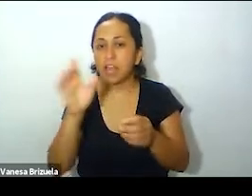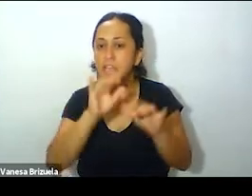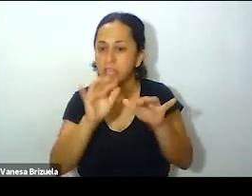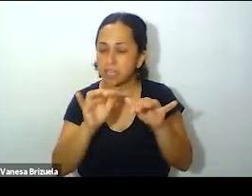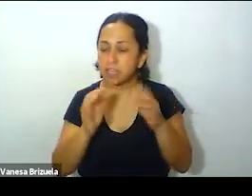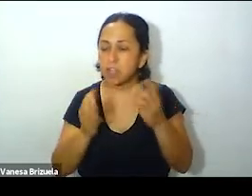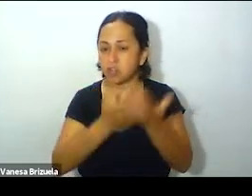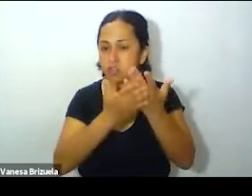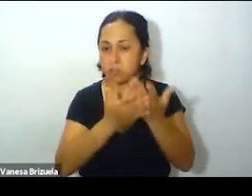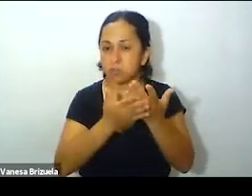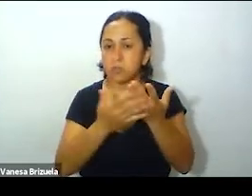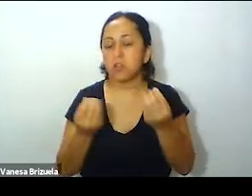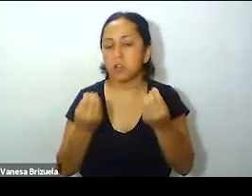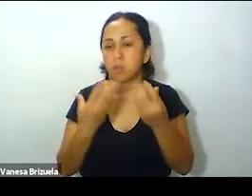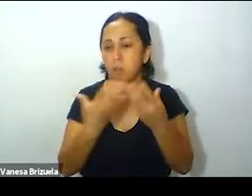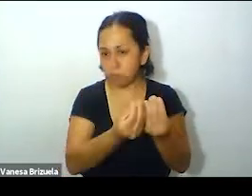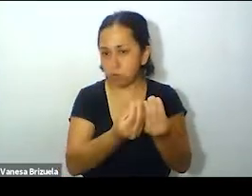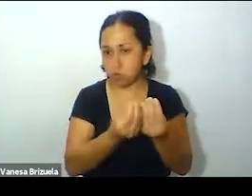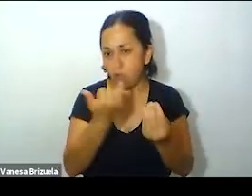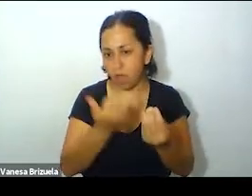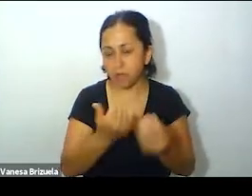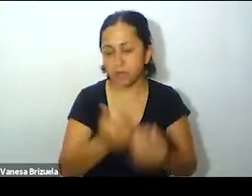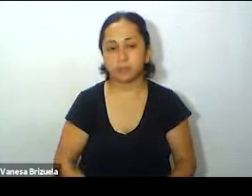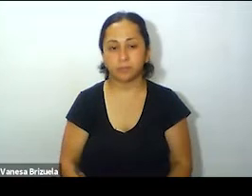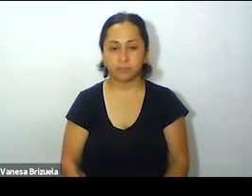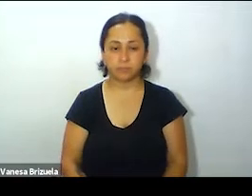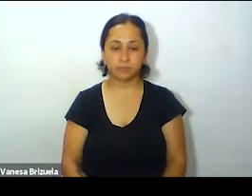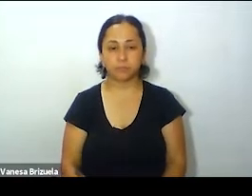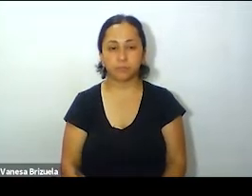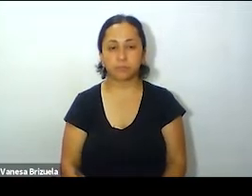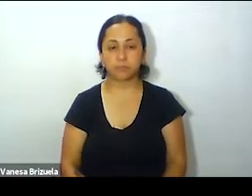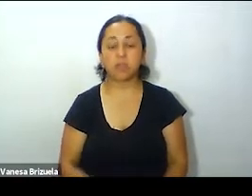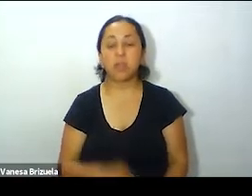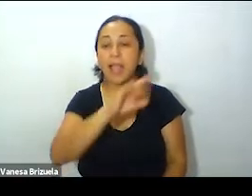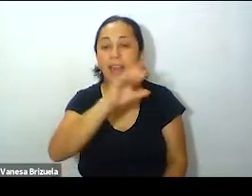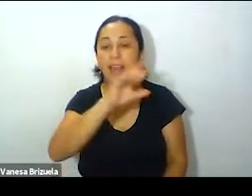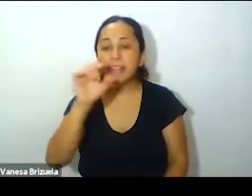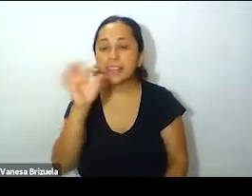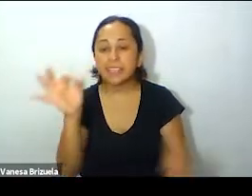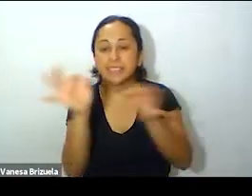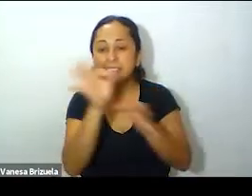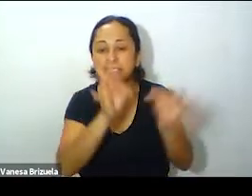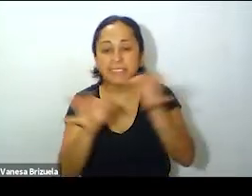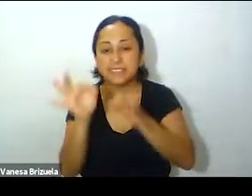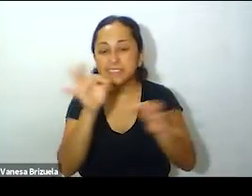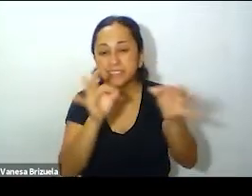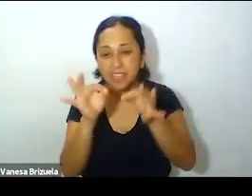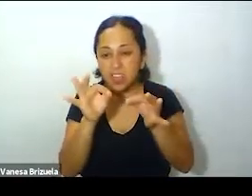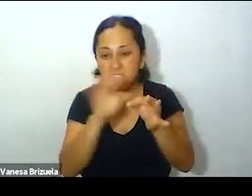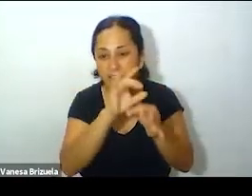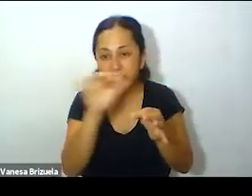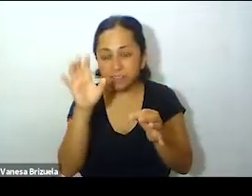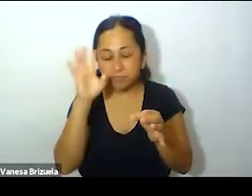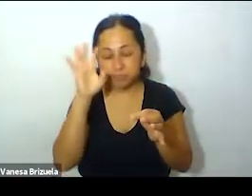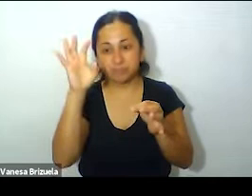la parte escrita y el tipo de letra que vamos a utilizar. El diseño de las letras que se utilicen tienen